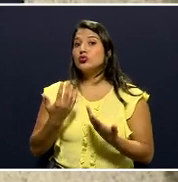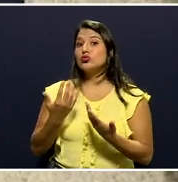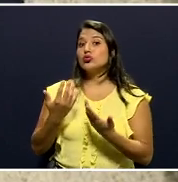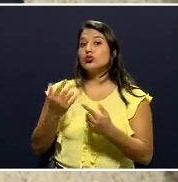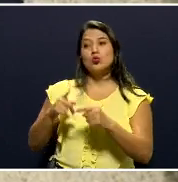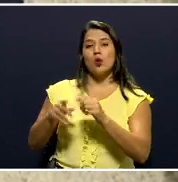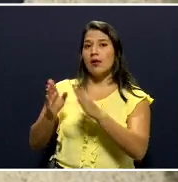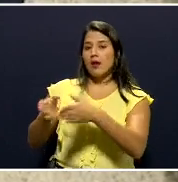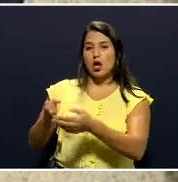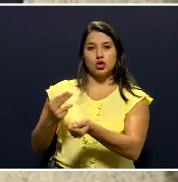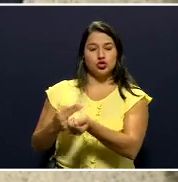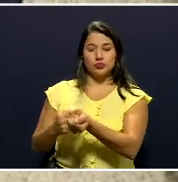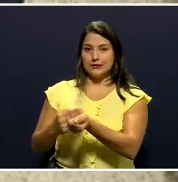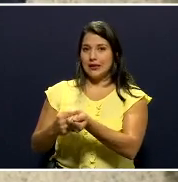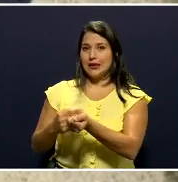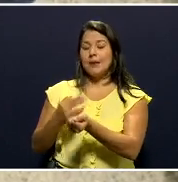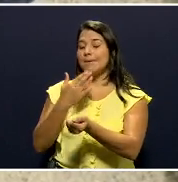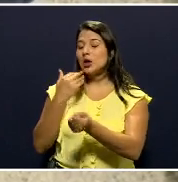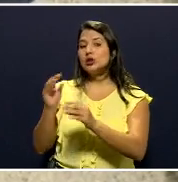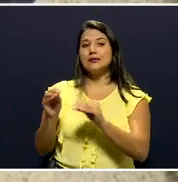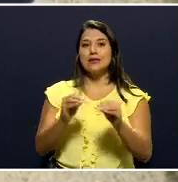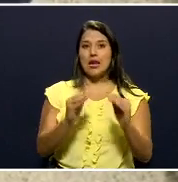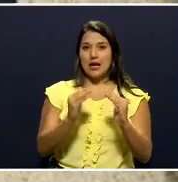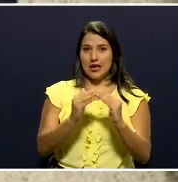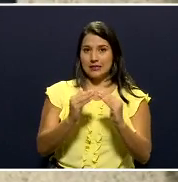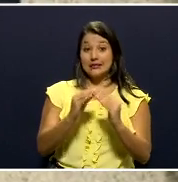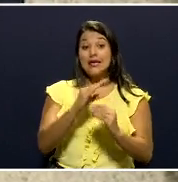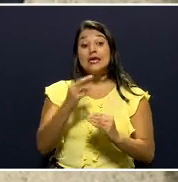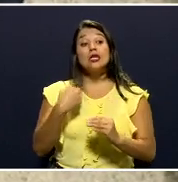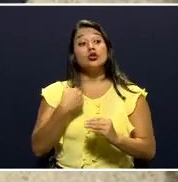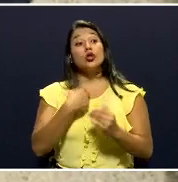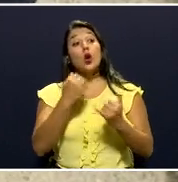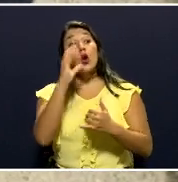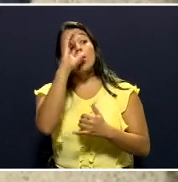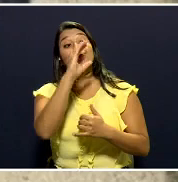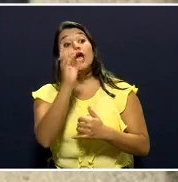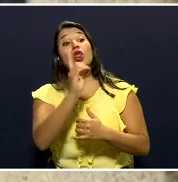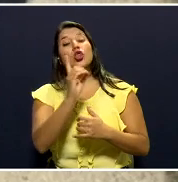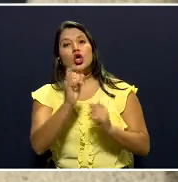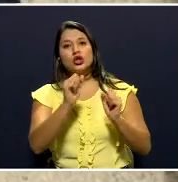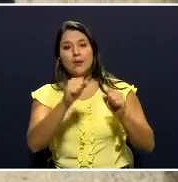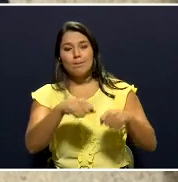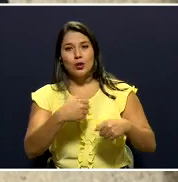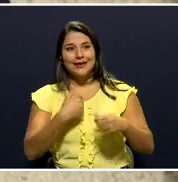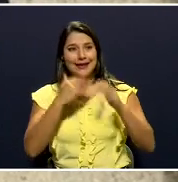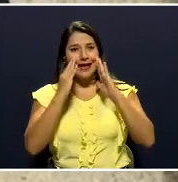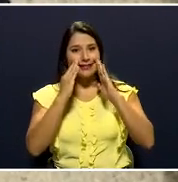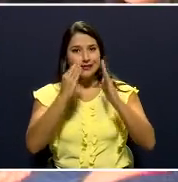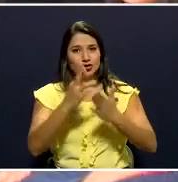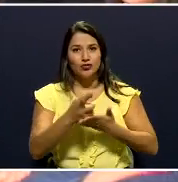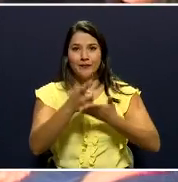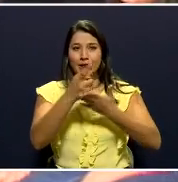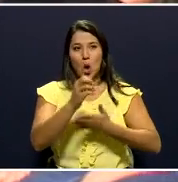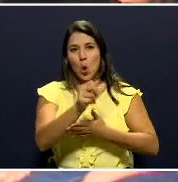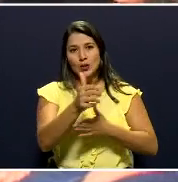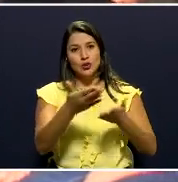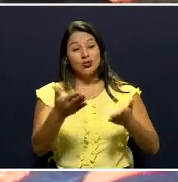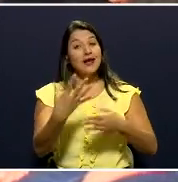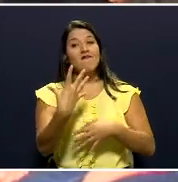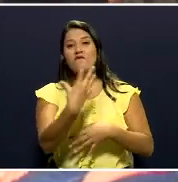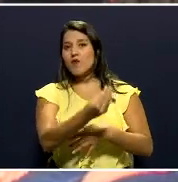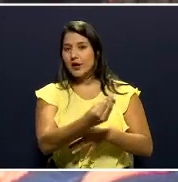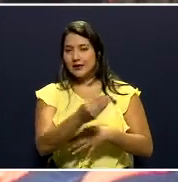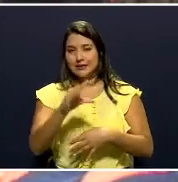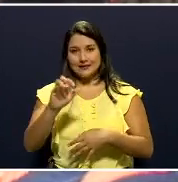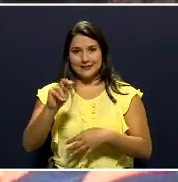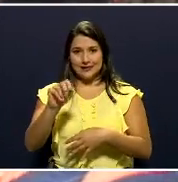actividades de cirugías ambulatorias o servicios de rehabilitación que sea fuera del CENARE. El jerarca además manifestó